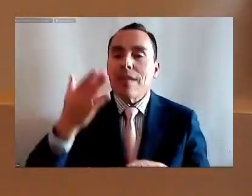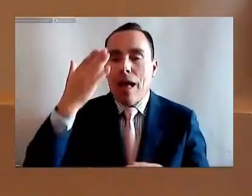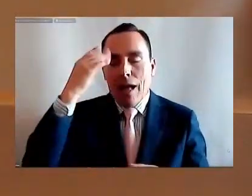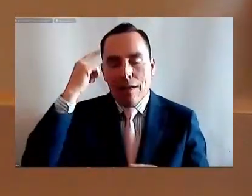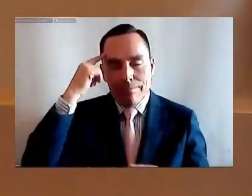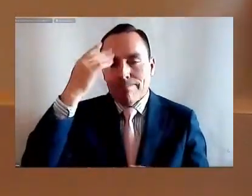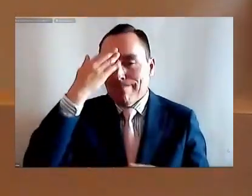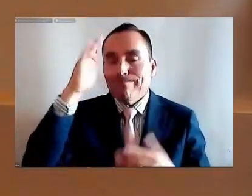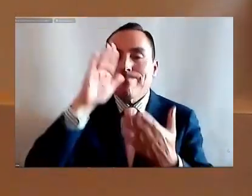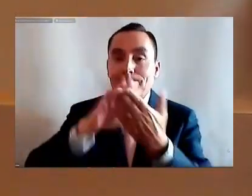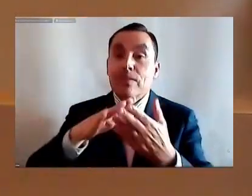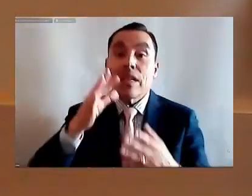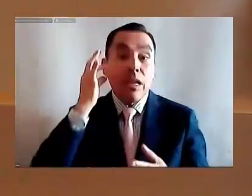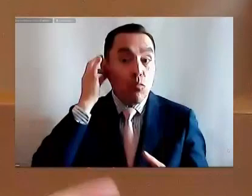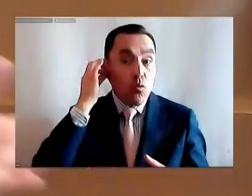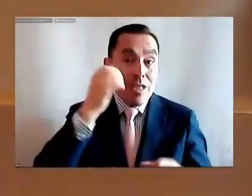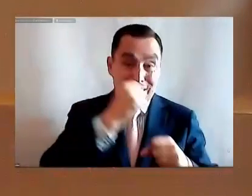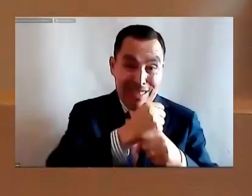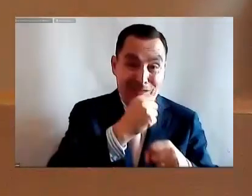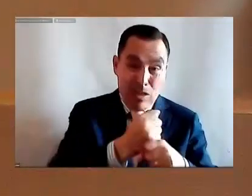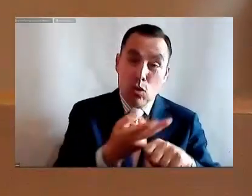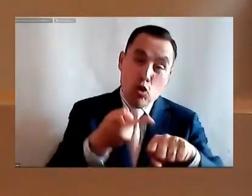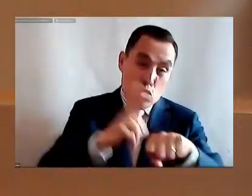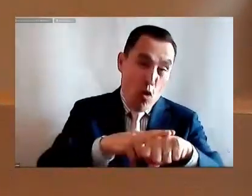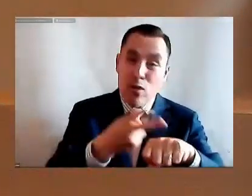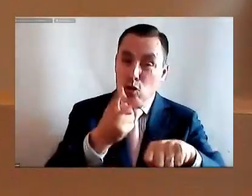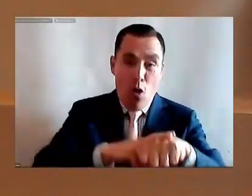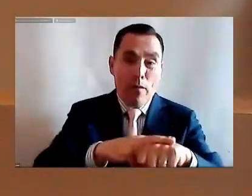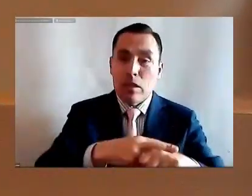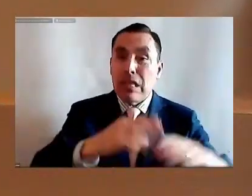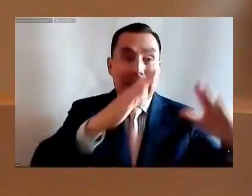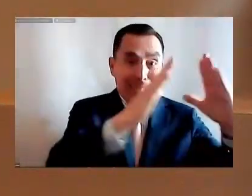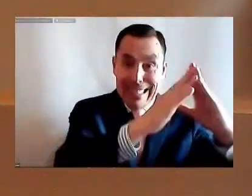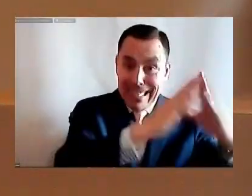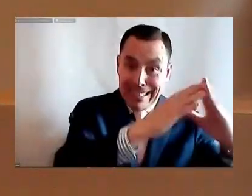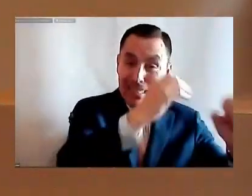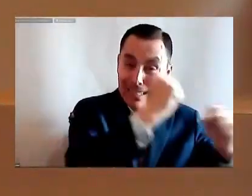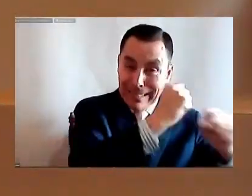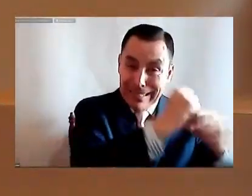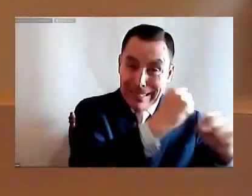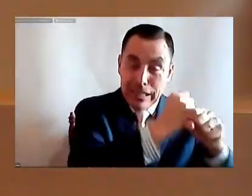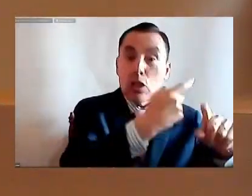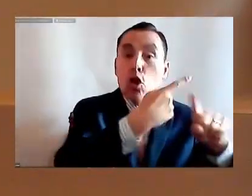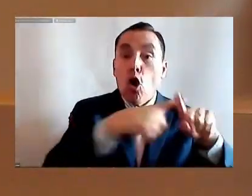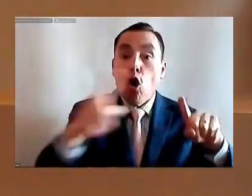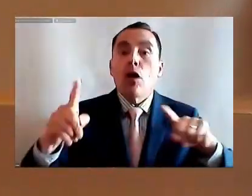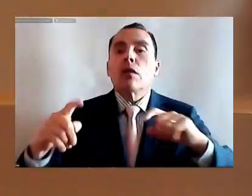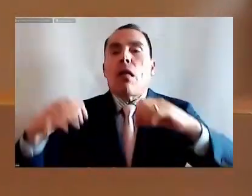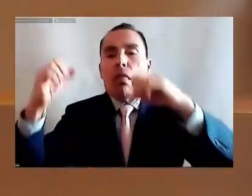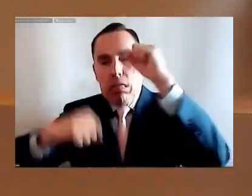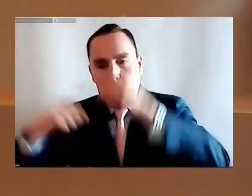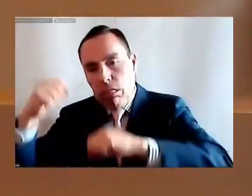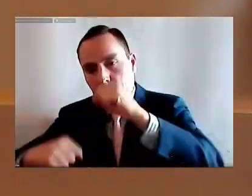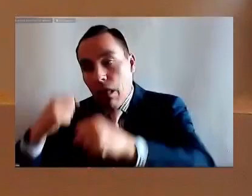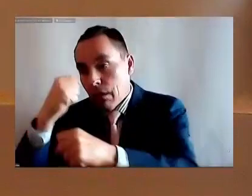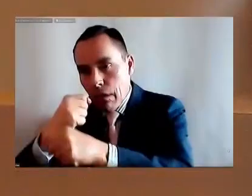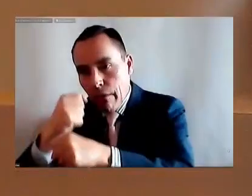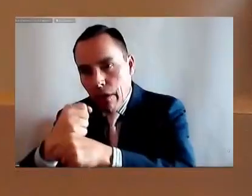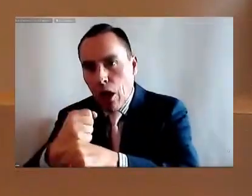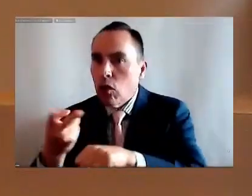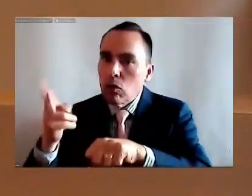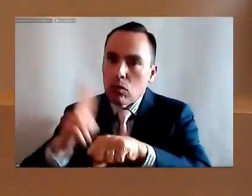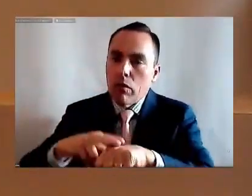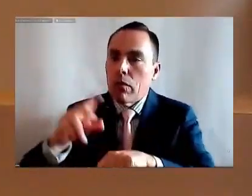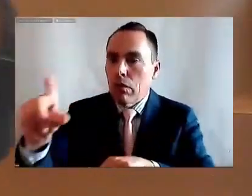la mujer ha tenido doble jornada, el trabajo cuidado y el trabajo para llevar dinero al presupuesto familiar. Ese trabajo sí que puede